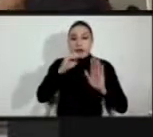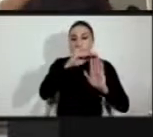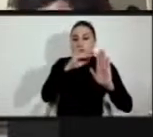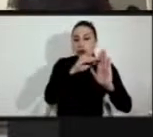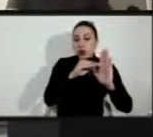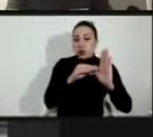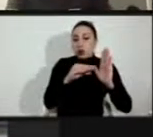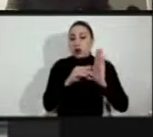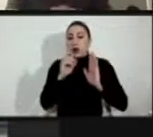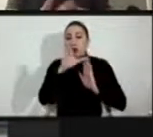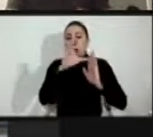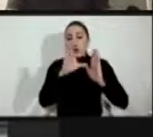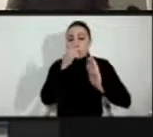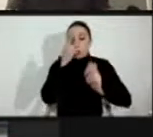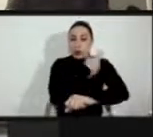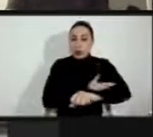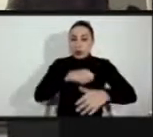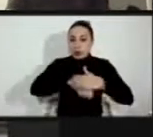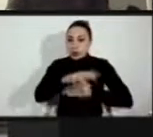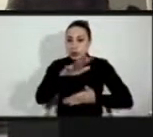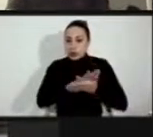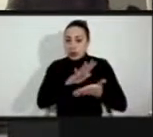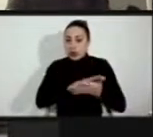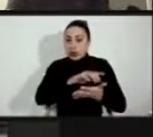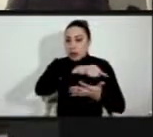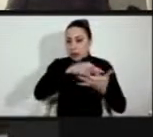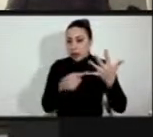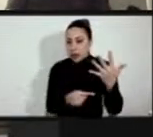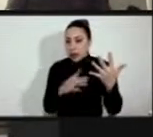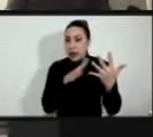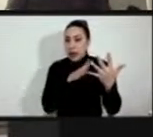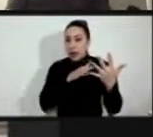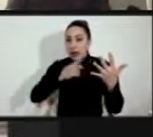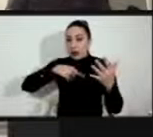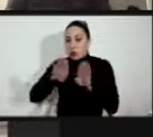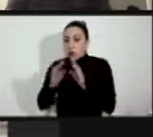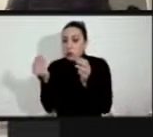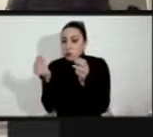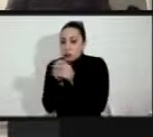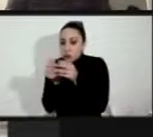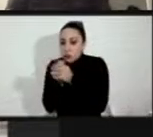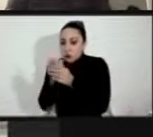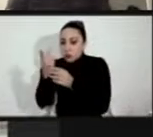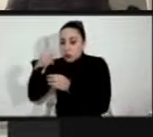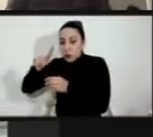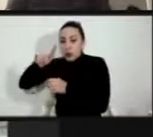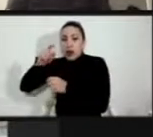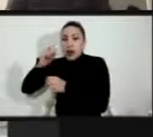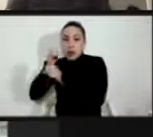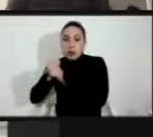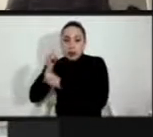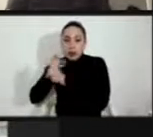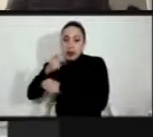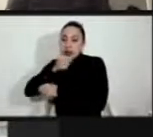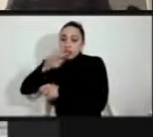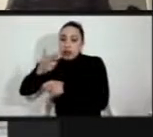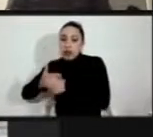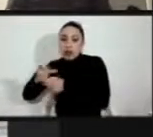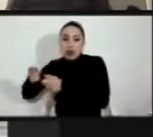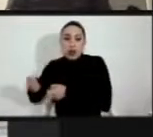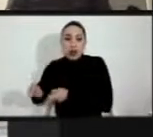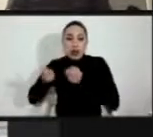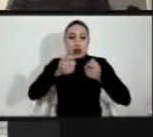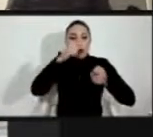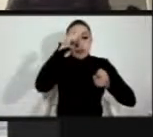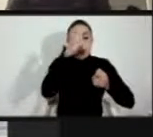Es decir, ahí se crecía en la investigación de la propia contraloría. De tal manera que